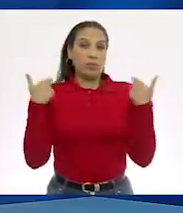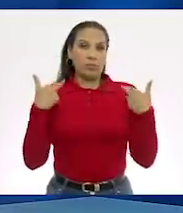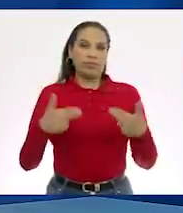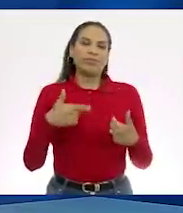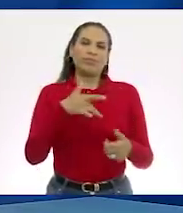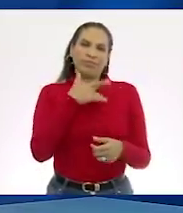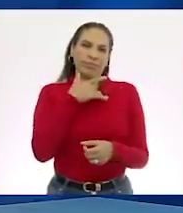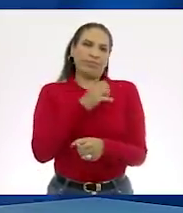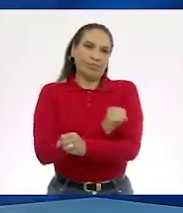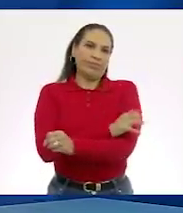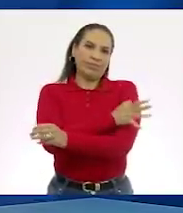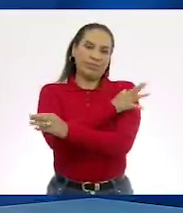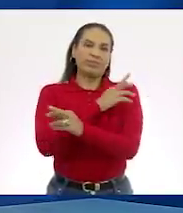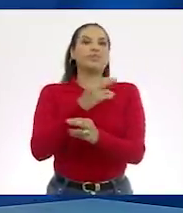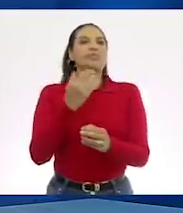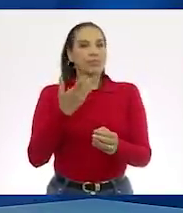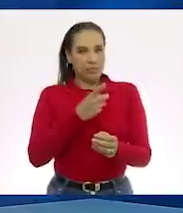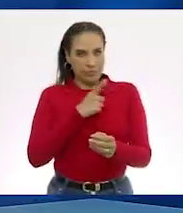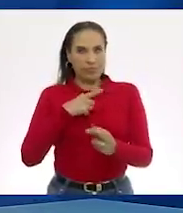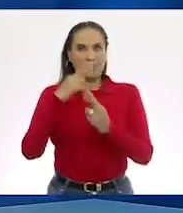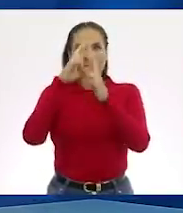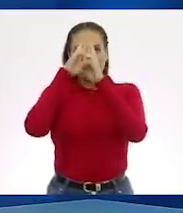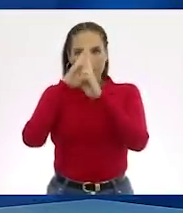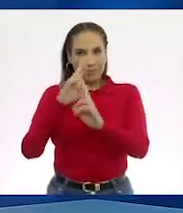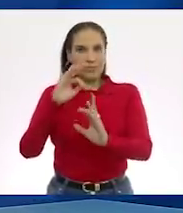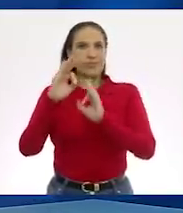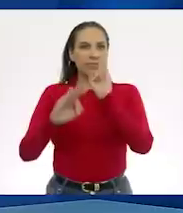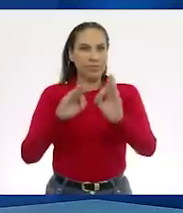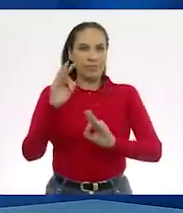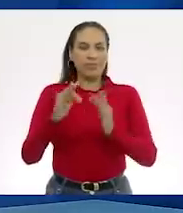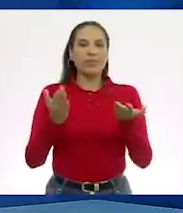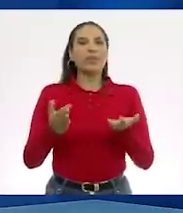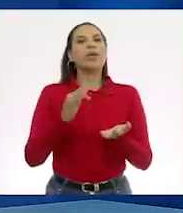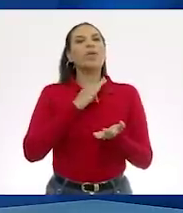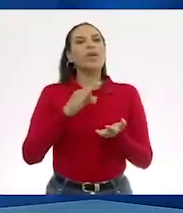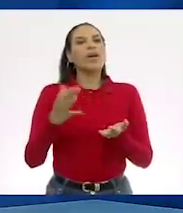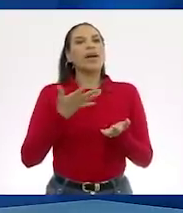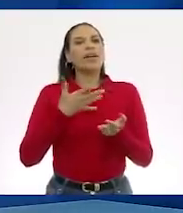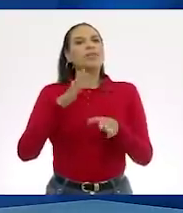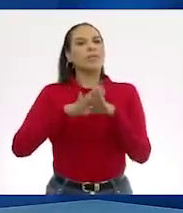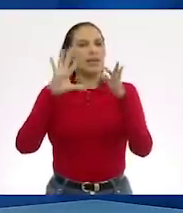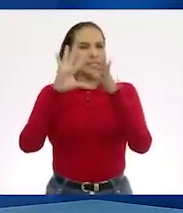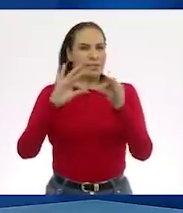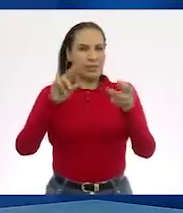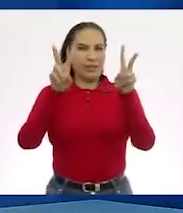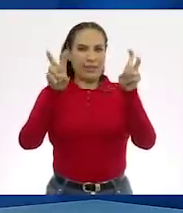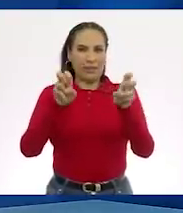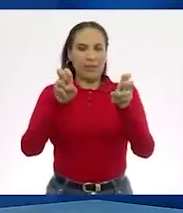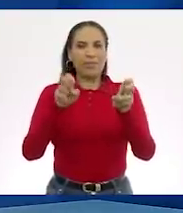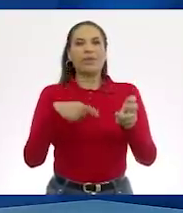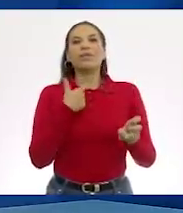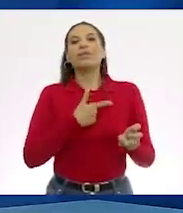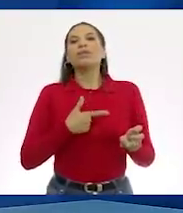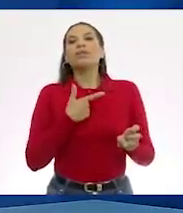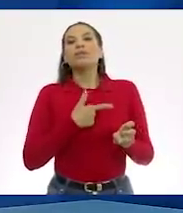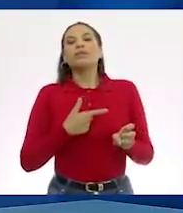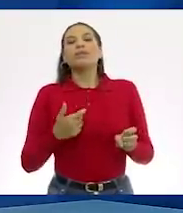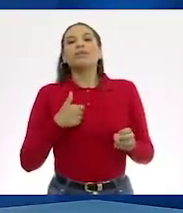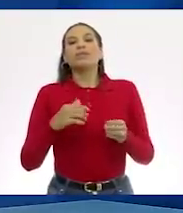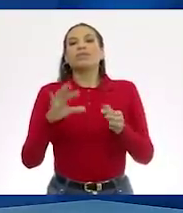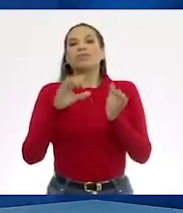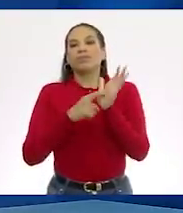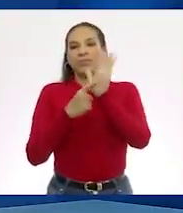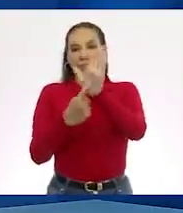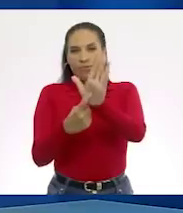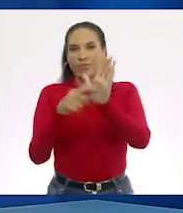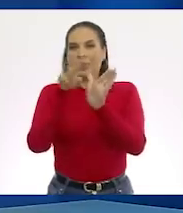tenemos emociones y merecemos un trato digno. Para poder entrar más a este tema, me gustaría enseñarte el